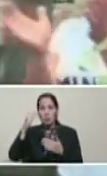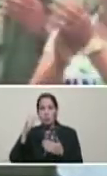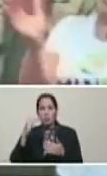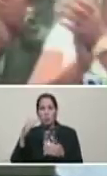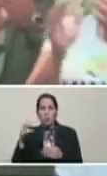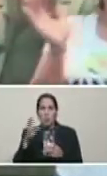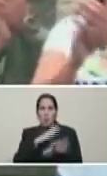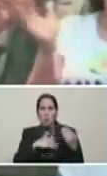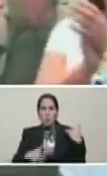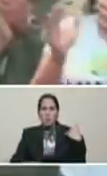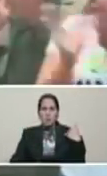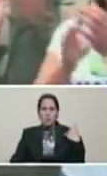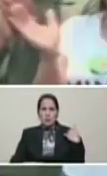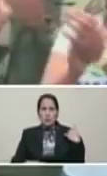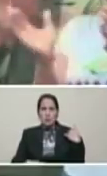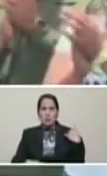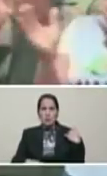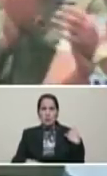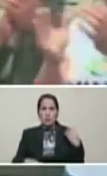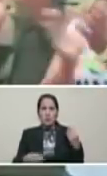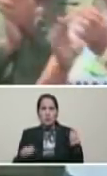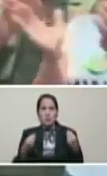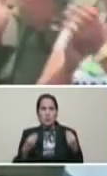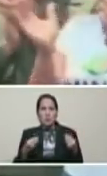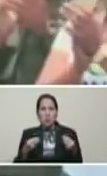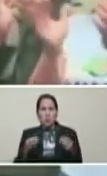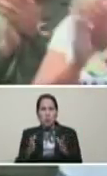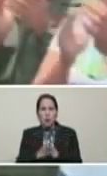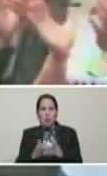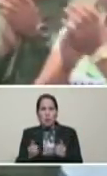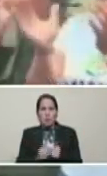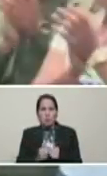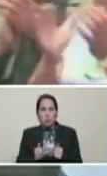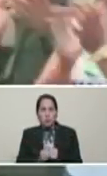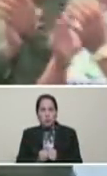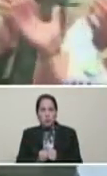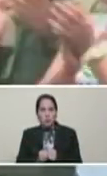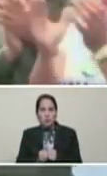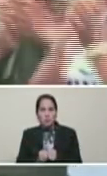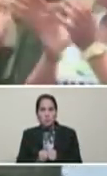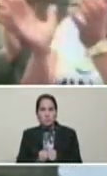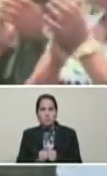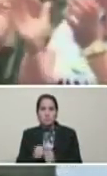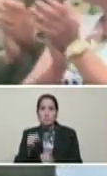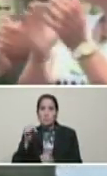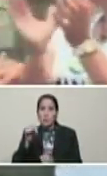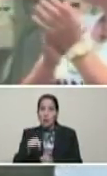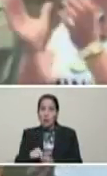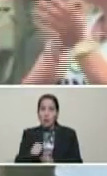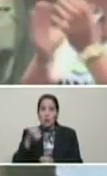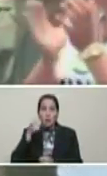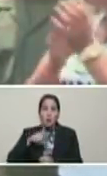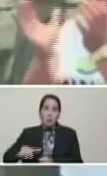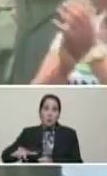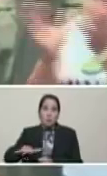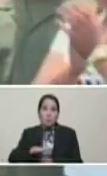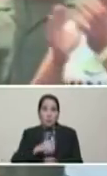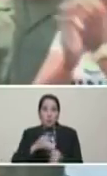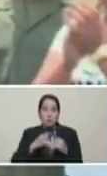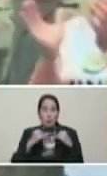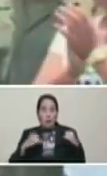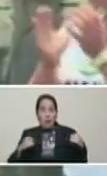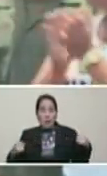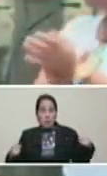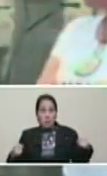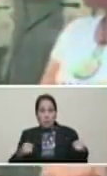municipio bruzual estado anzoátegui aquí en la población el alambre estamos